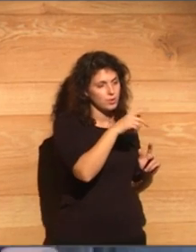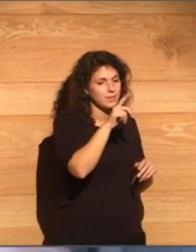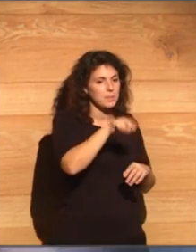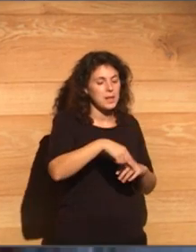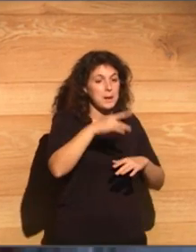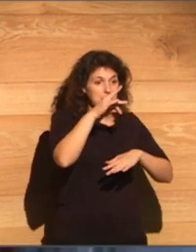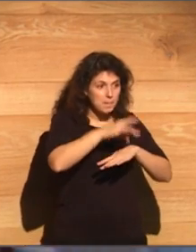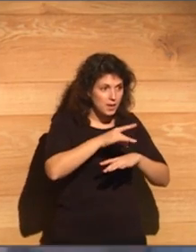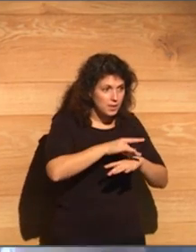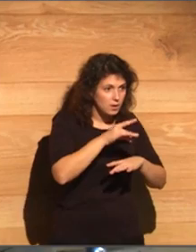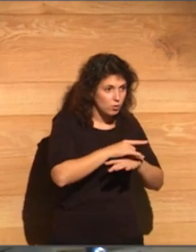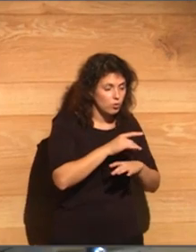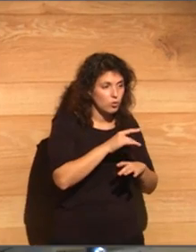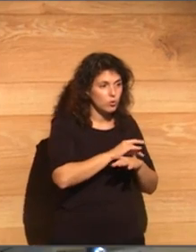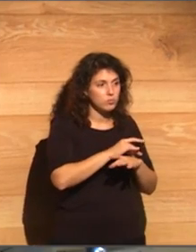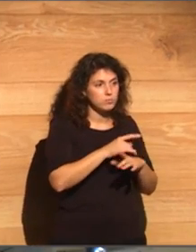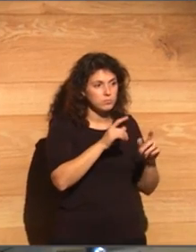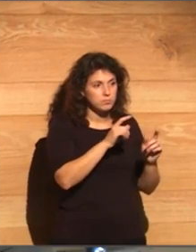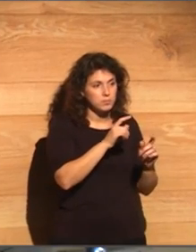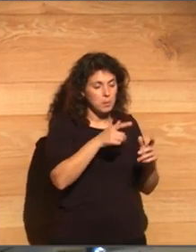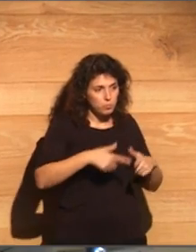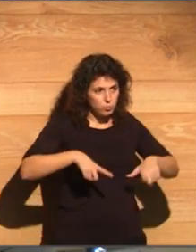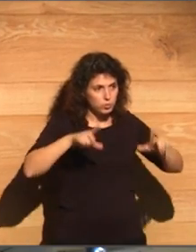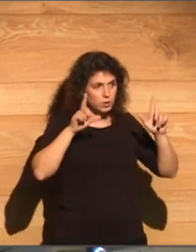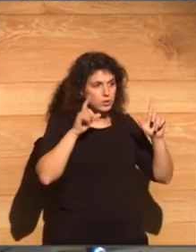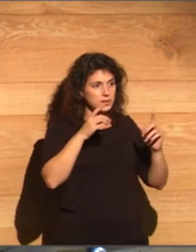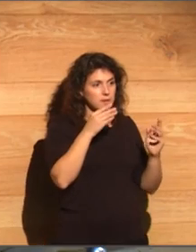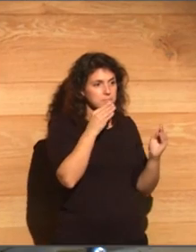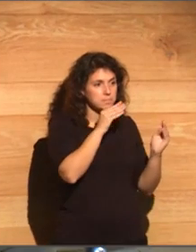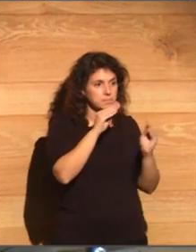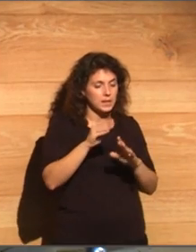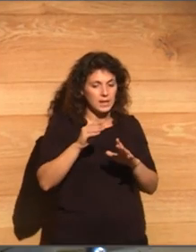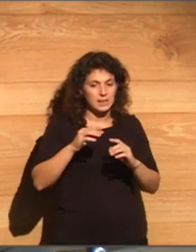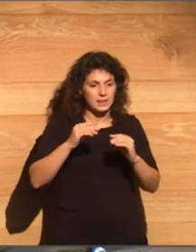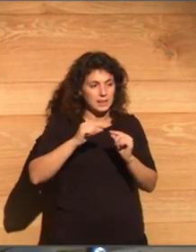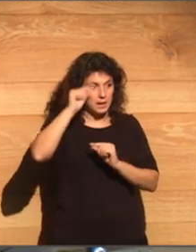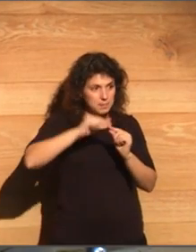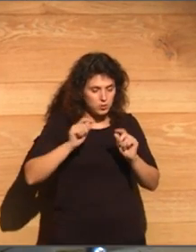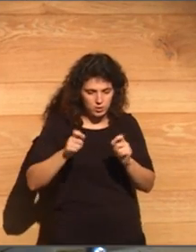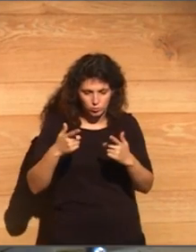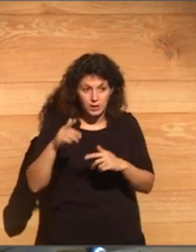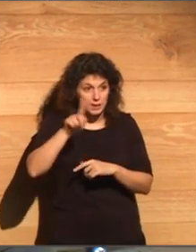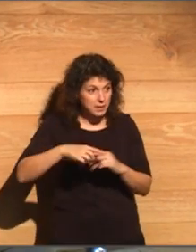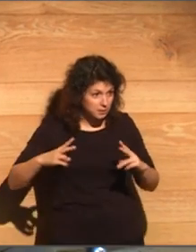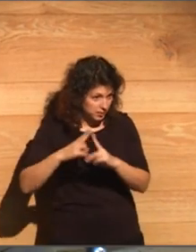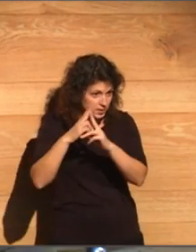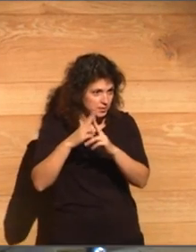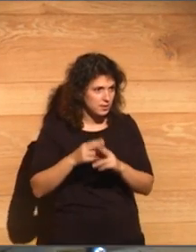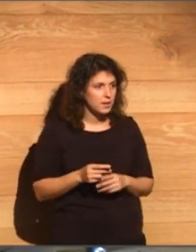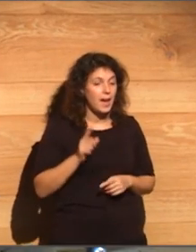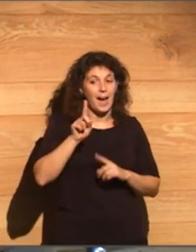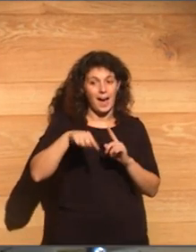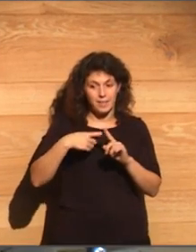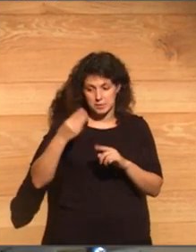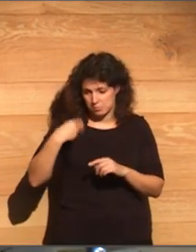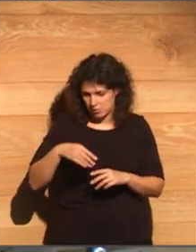médico que nos remite, con el protagonista que nos remite al de tamaño natural, que además es de París, es el mismo, también. El mismo actor, además, ¿no? Que además es el